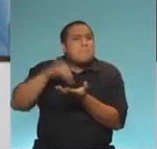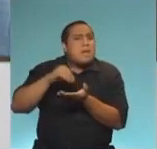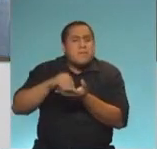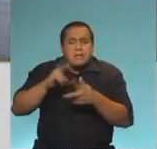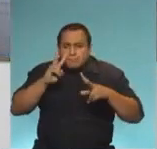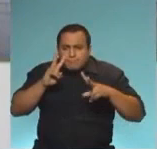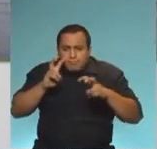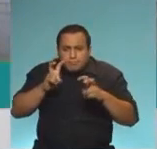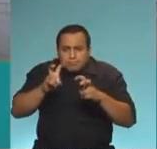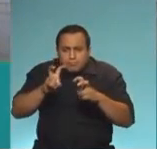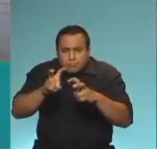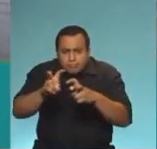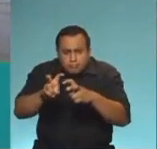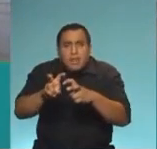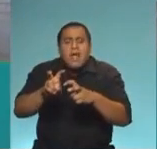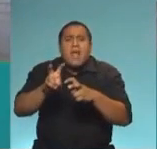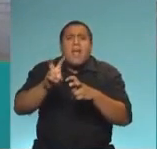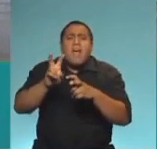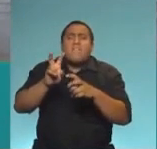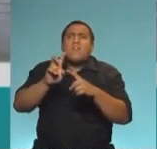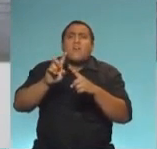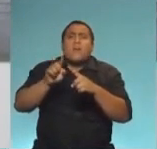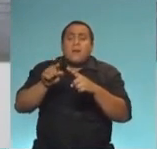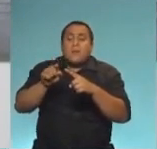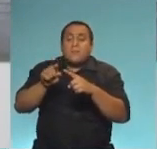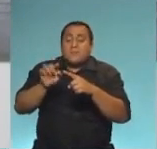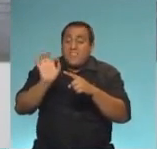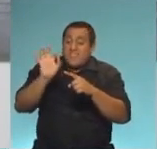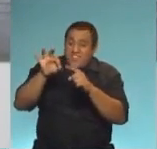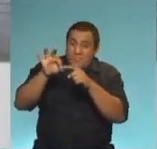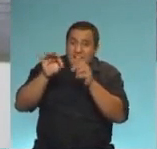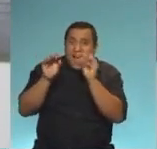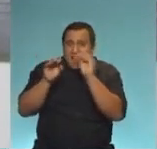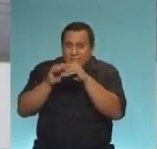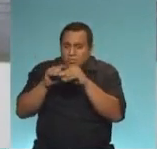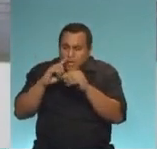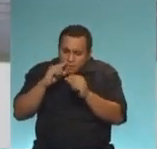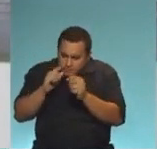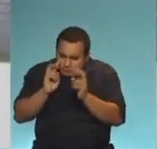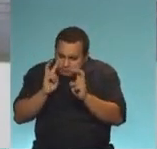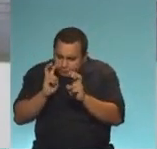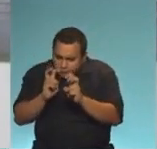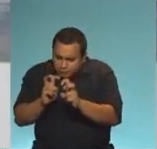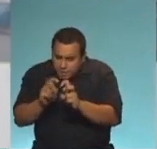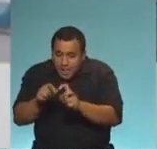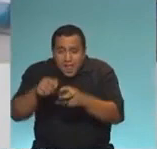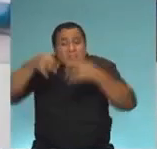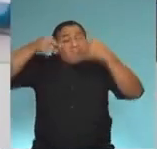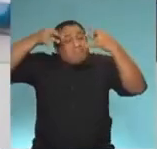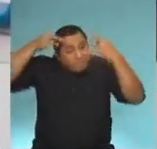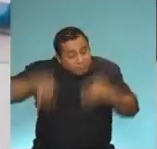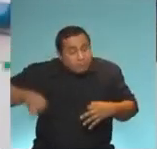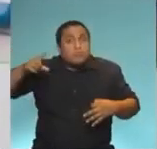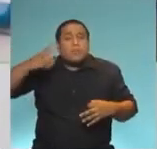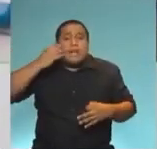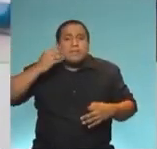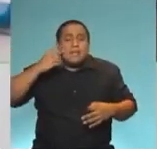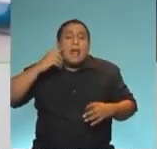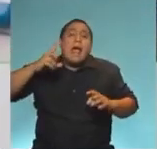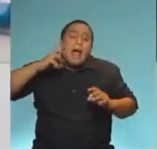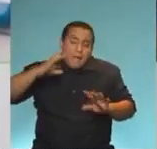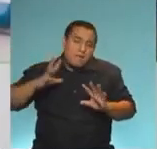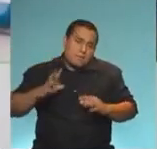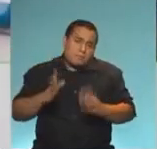estudios para evaluar el resto de las regiones del genoma del virus para saber si se trata de la variante del Reino Unido.